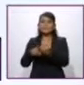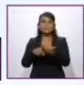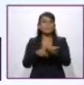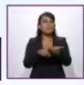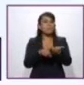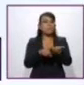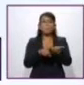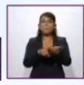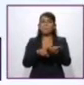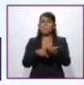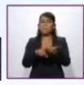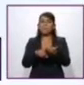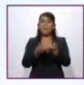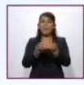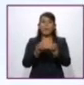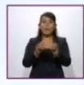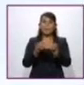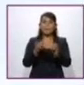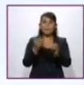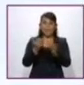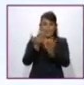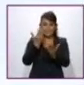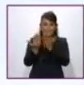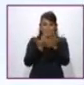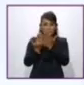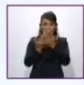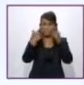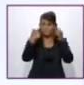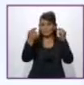están subutilizadas, saturadas.